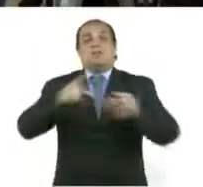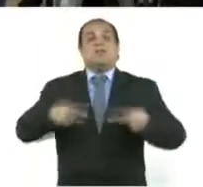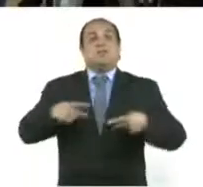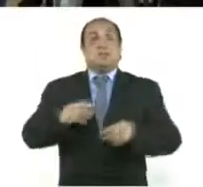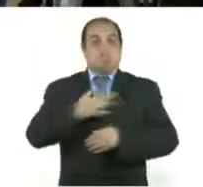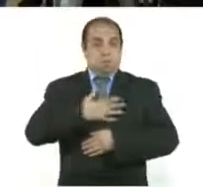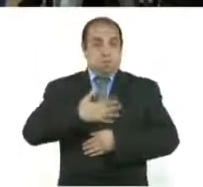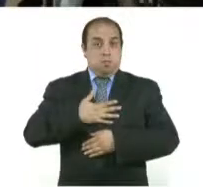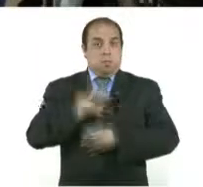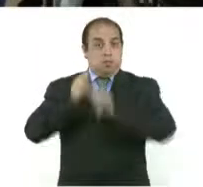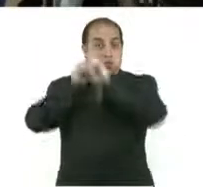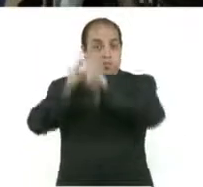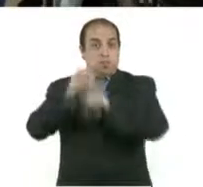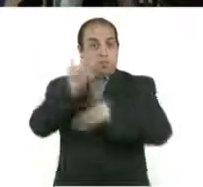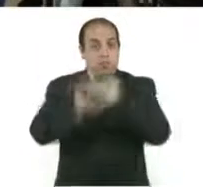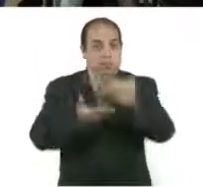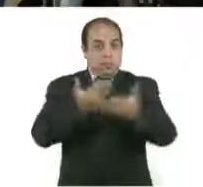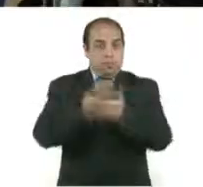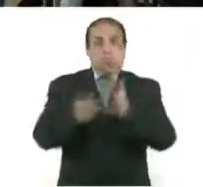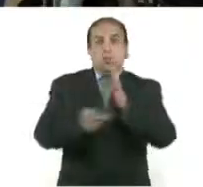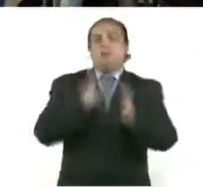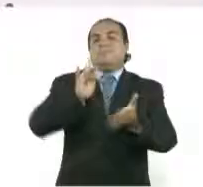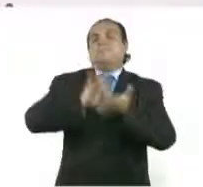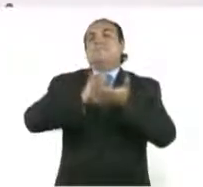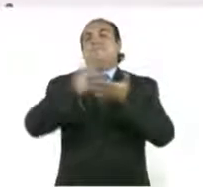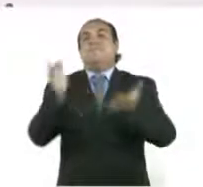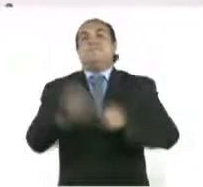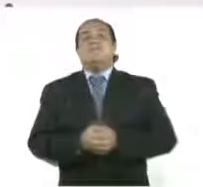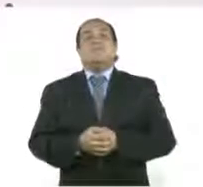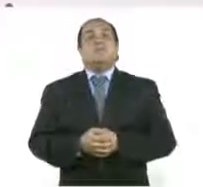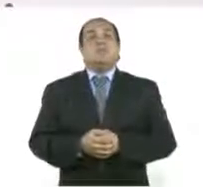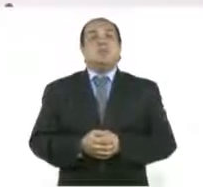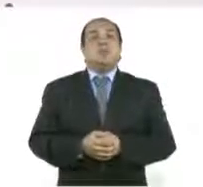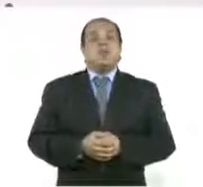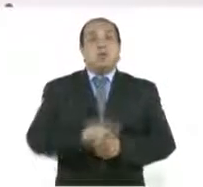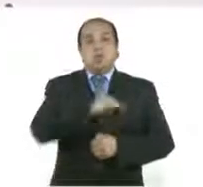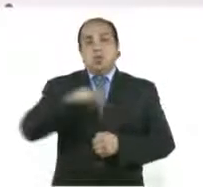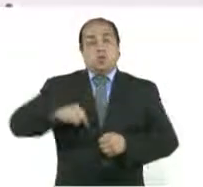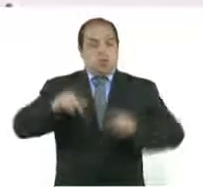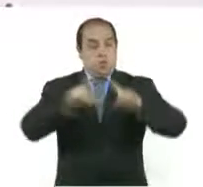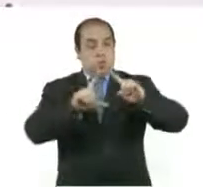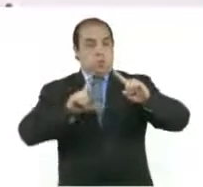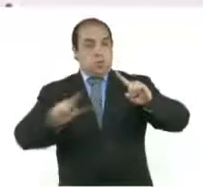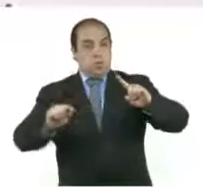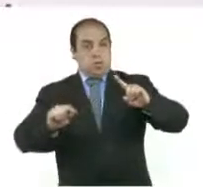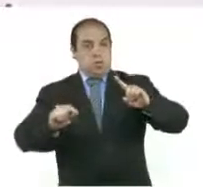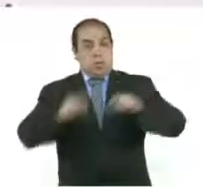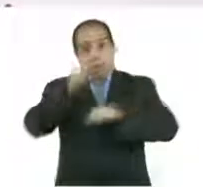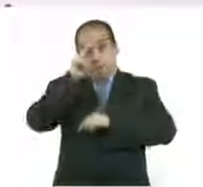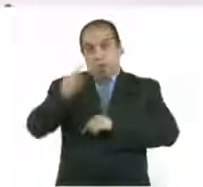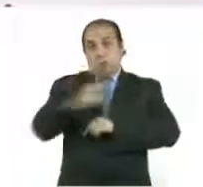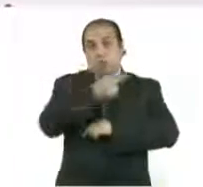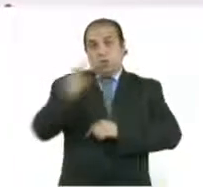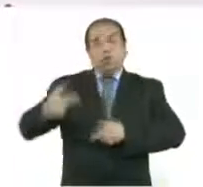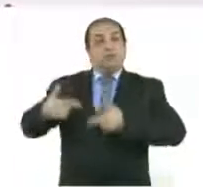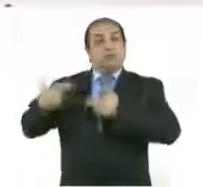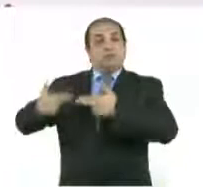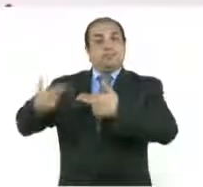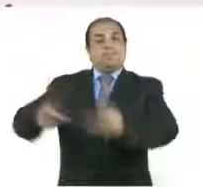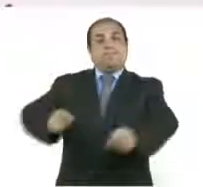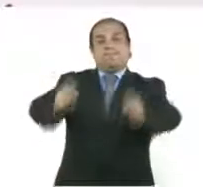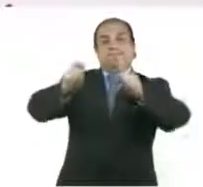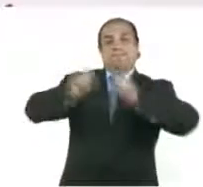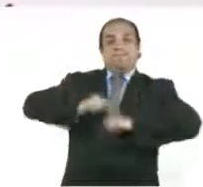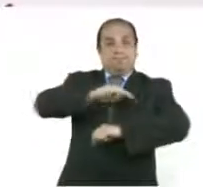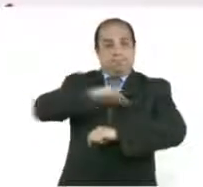servirles y nuevamente muchas gracias por nuestra patria y por nuestro México que ustedes nos han heredado a